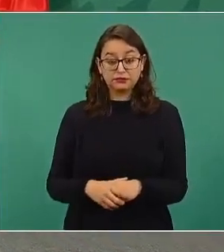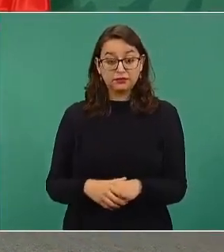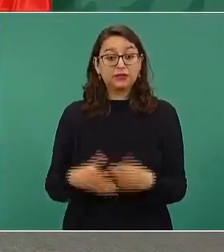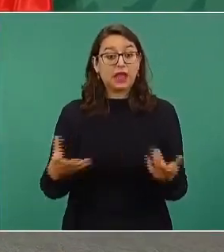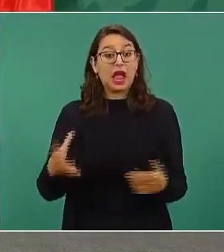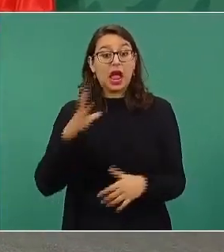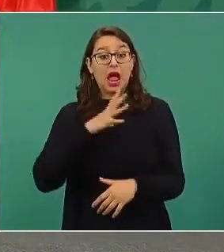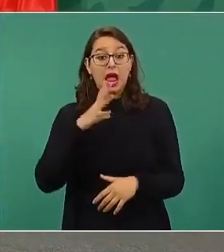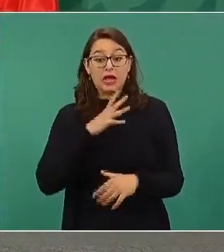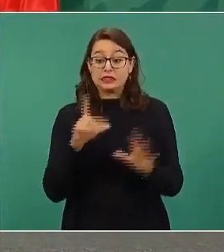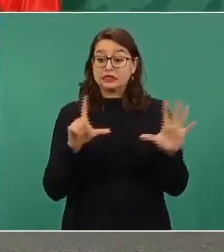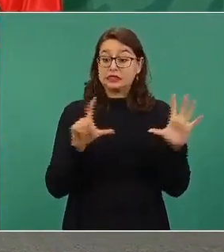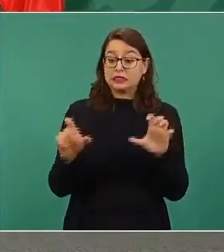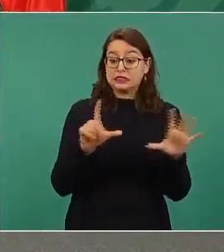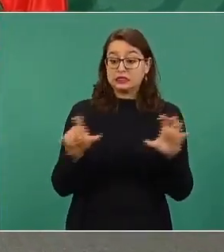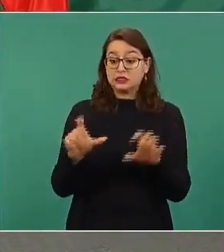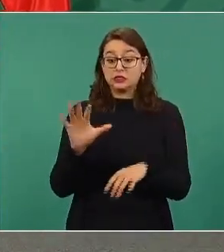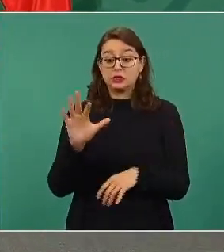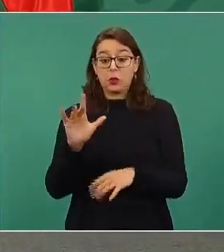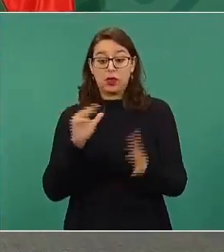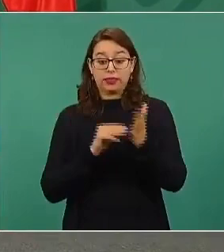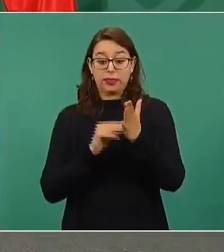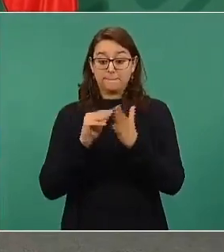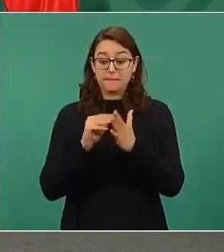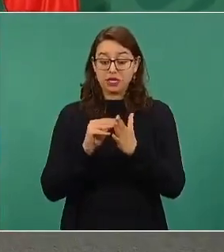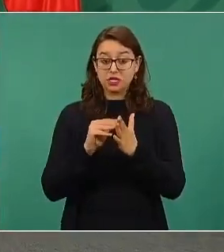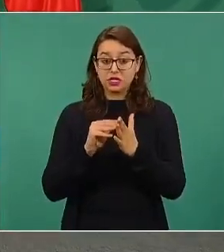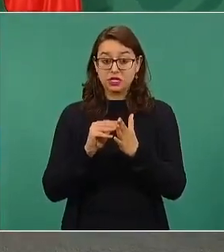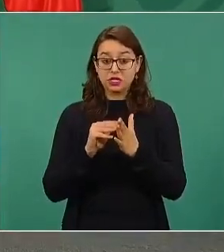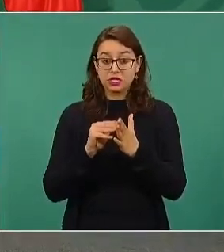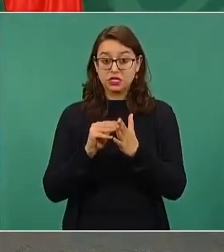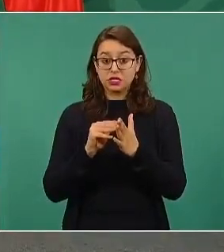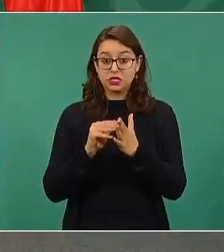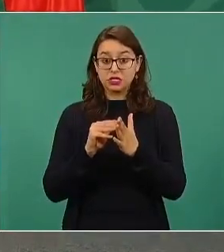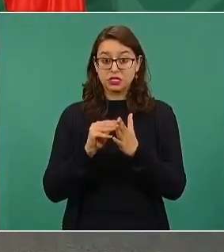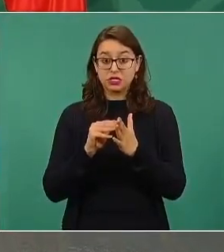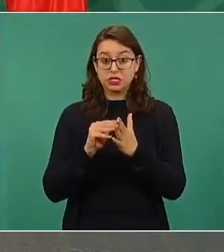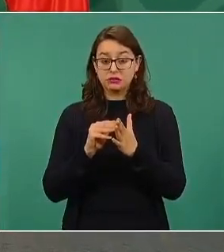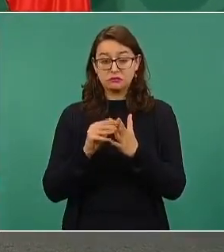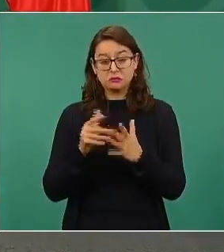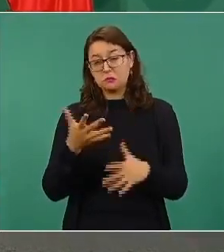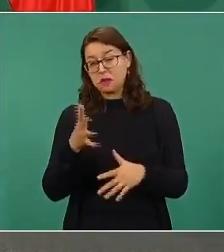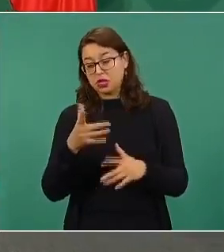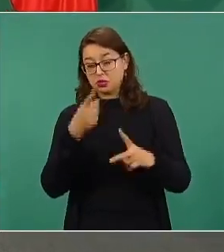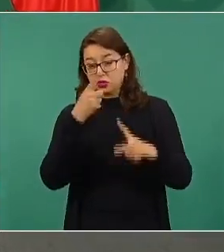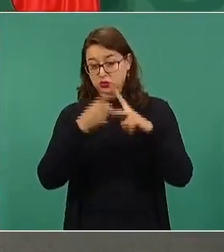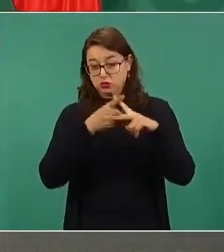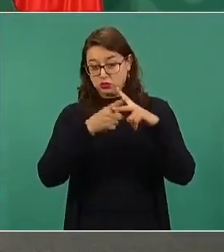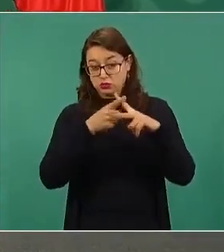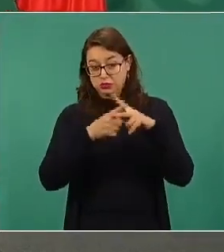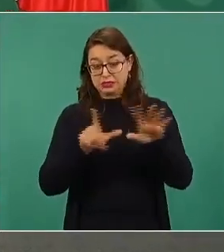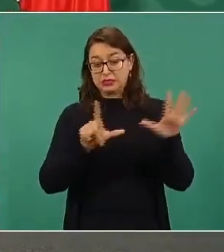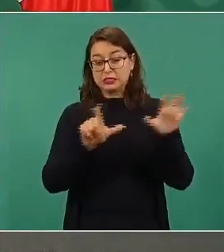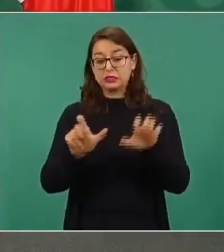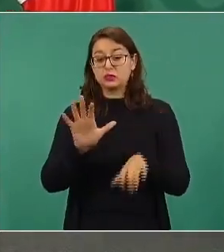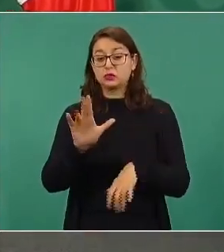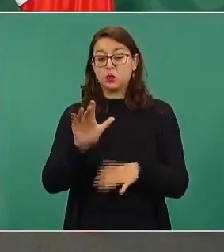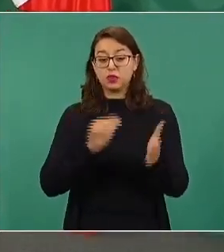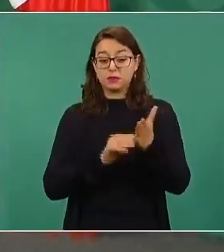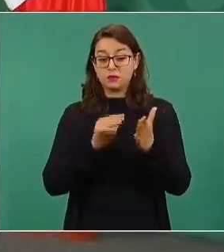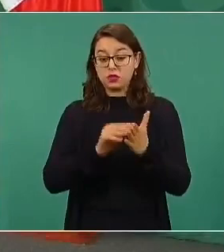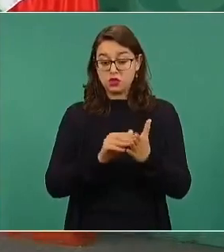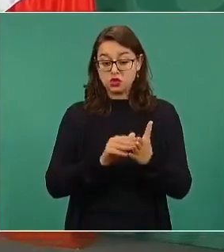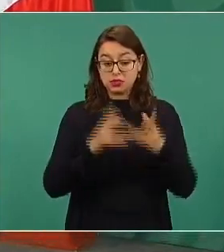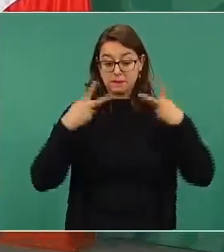Hay 750 millones, ese es el cálculo en general, de personas que viven